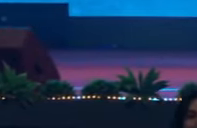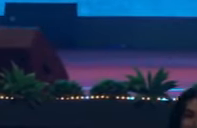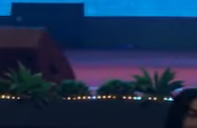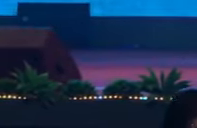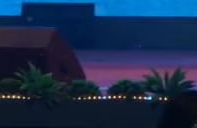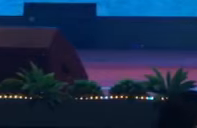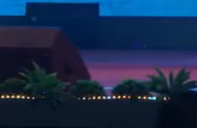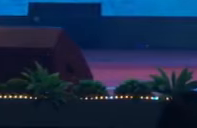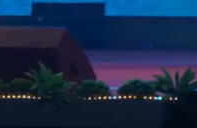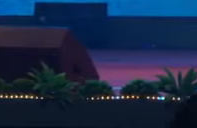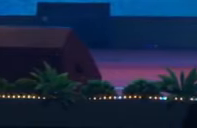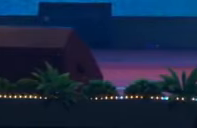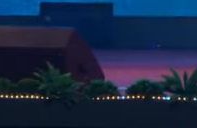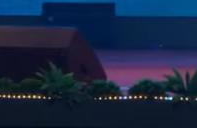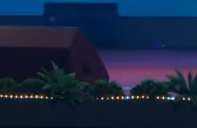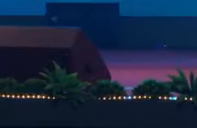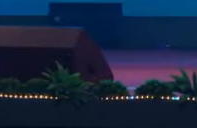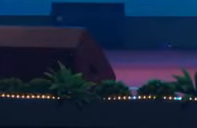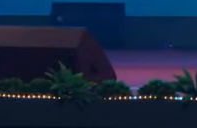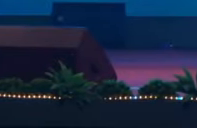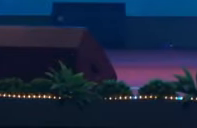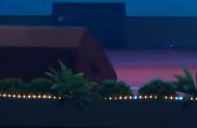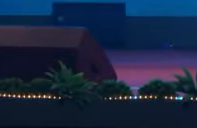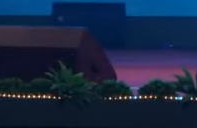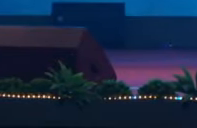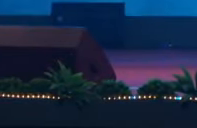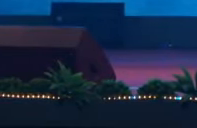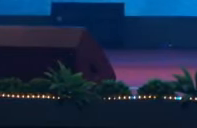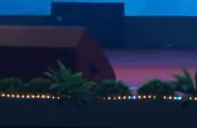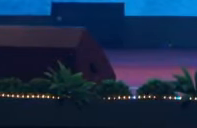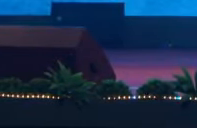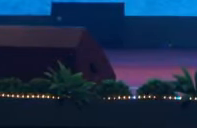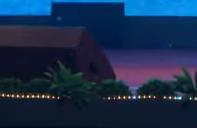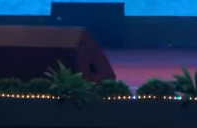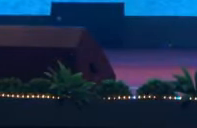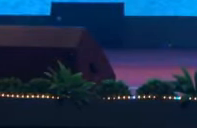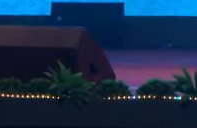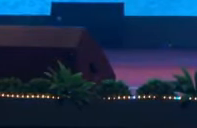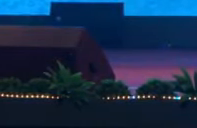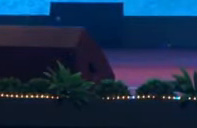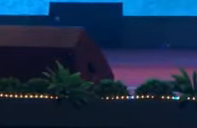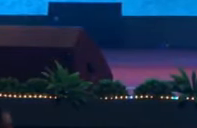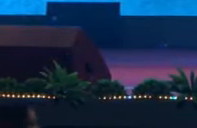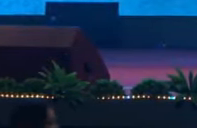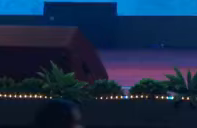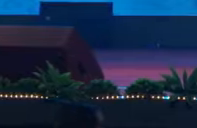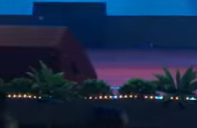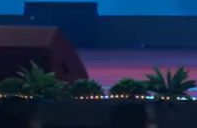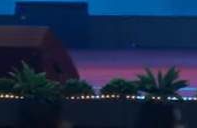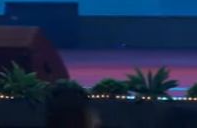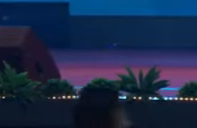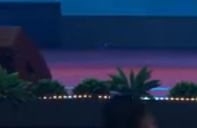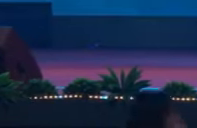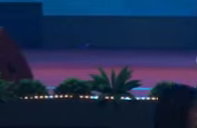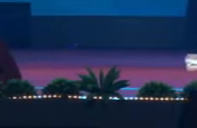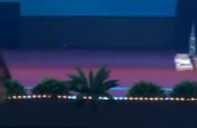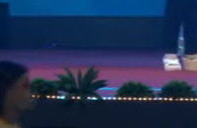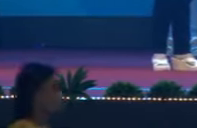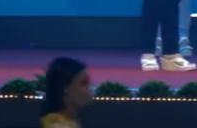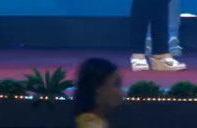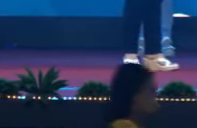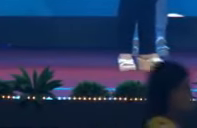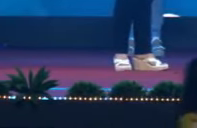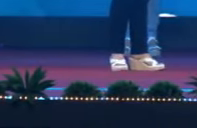manita. Y el Señor ahí toma la petición, porque Él es Dios Todopoderoso. Él es el Dios